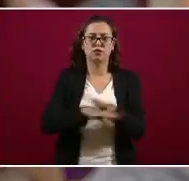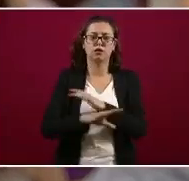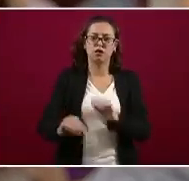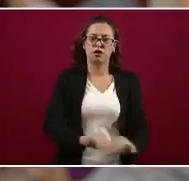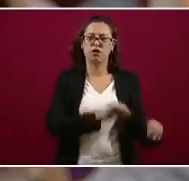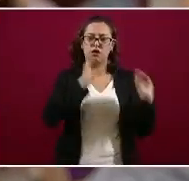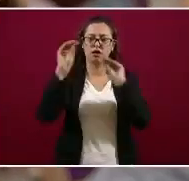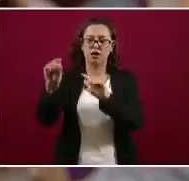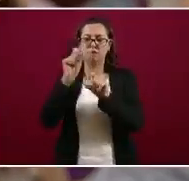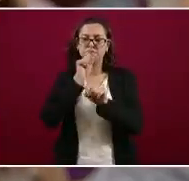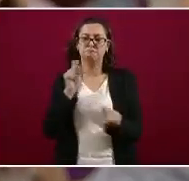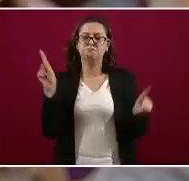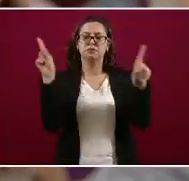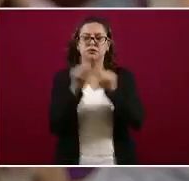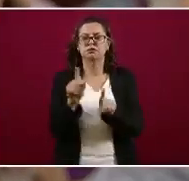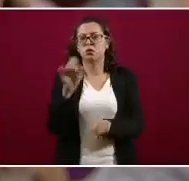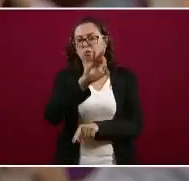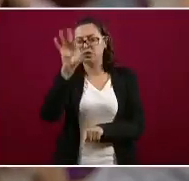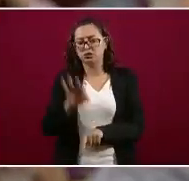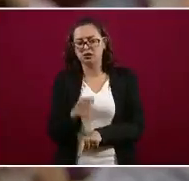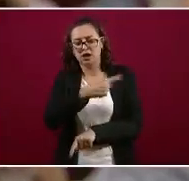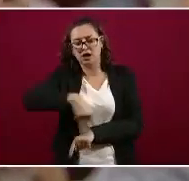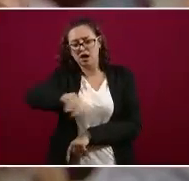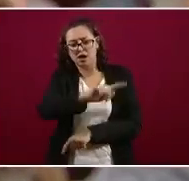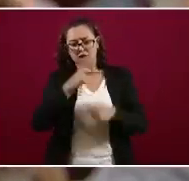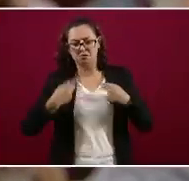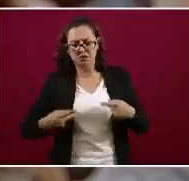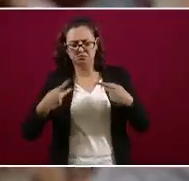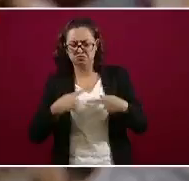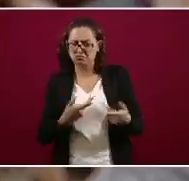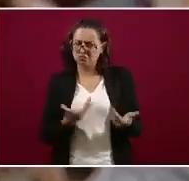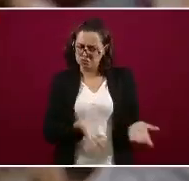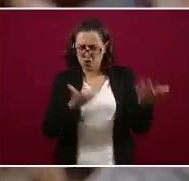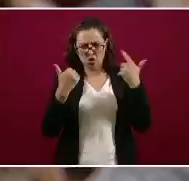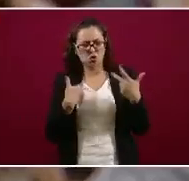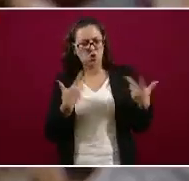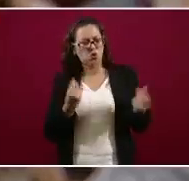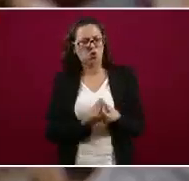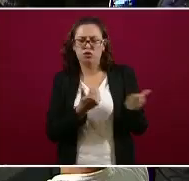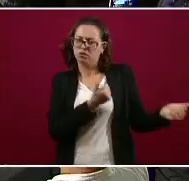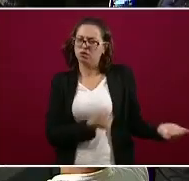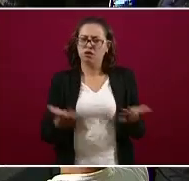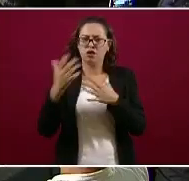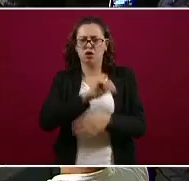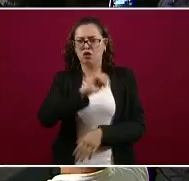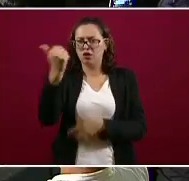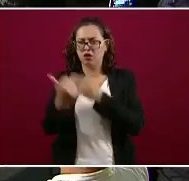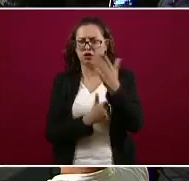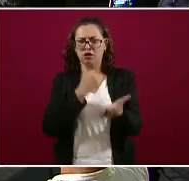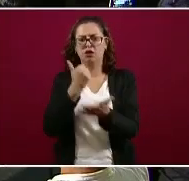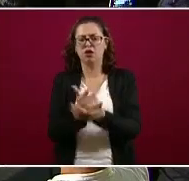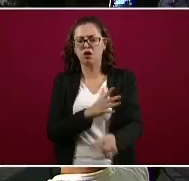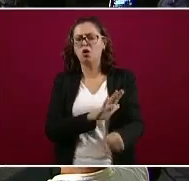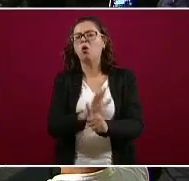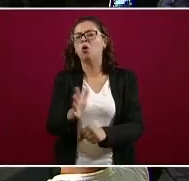total que se les están ofreciendo los empleados para que decidan irse a vivir hacia obregón gracias